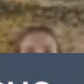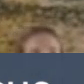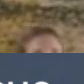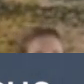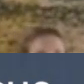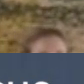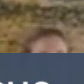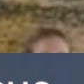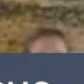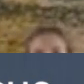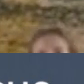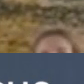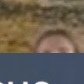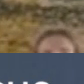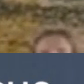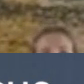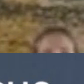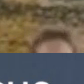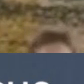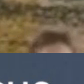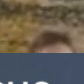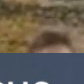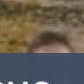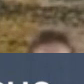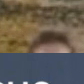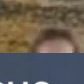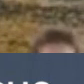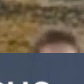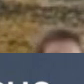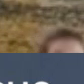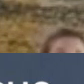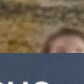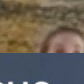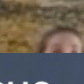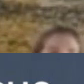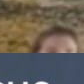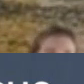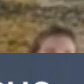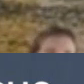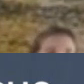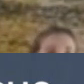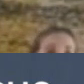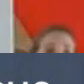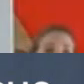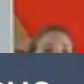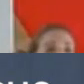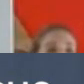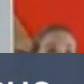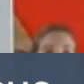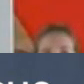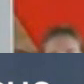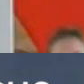me preguntan por Venezuela, Cuba y Nicaragua y no me preguntan por las violaciones de derechos humanos, por ejemplo, en nuestro país, en Chile,